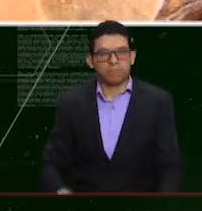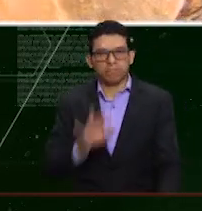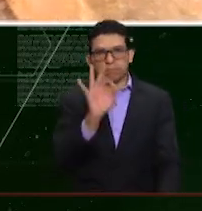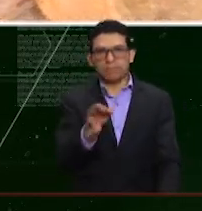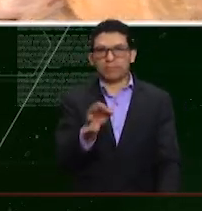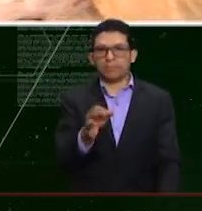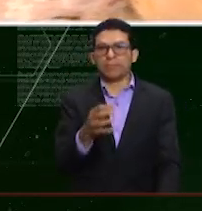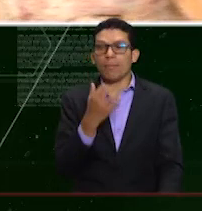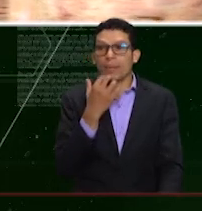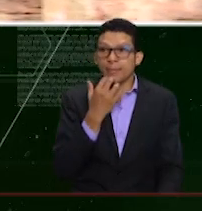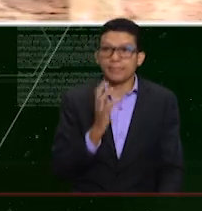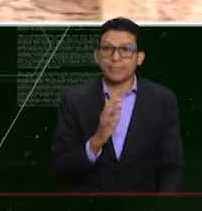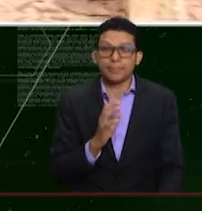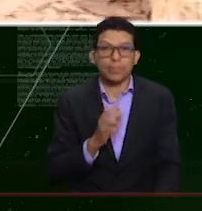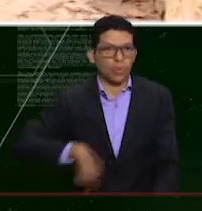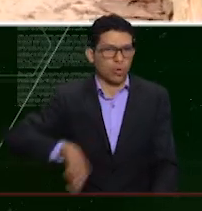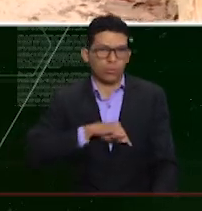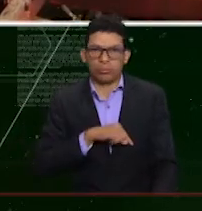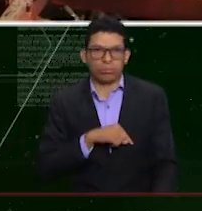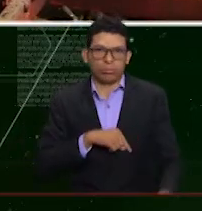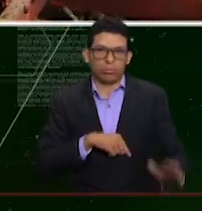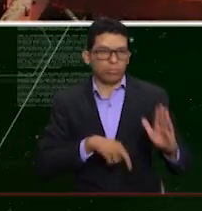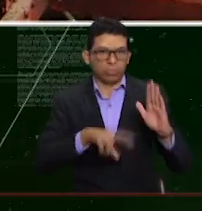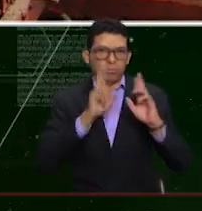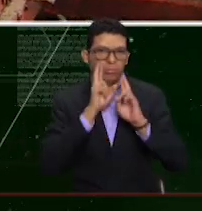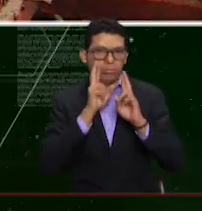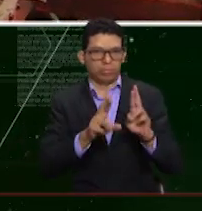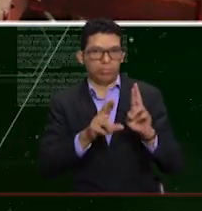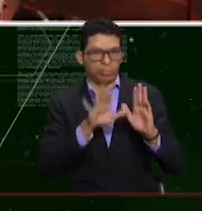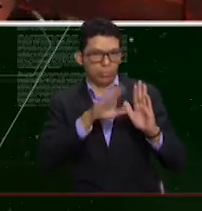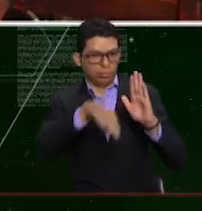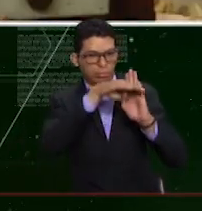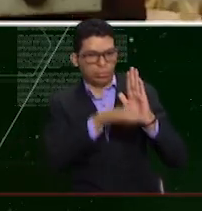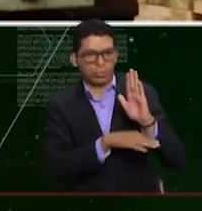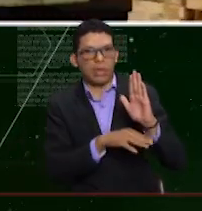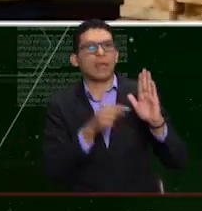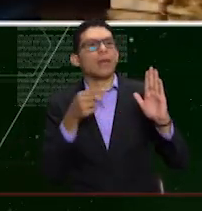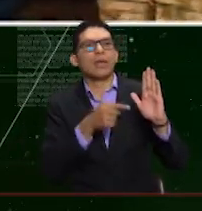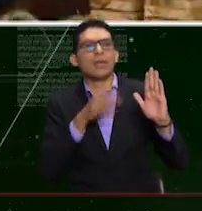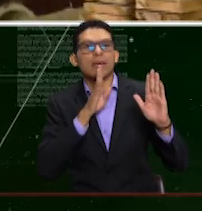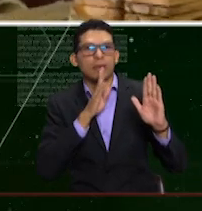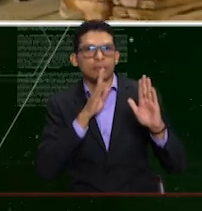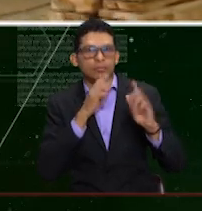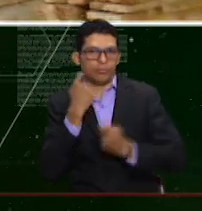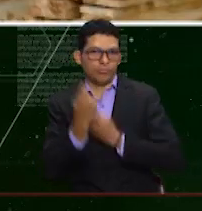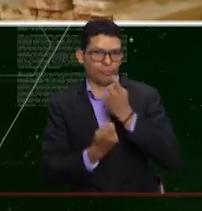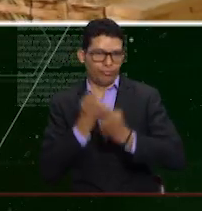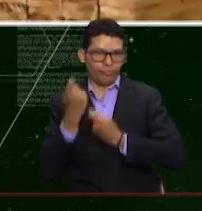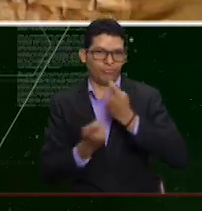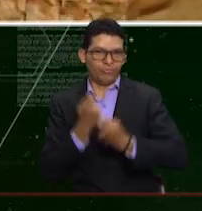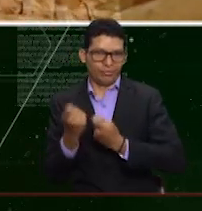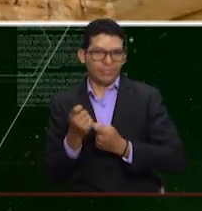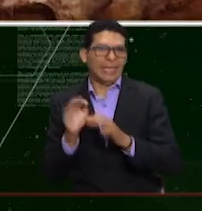Bueno, realmente le damos los reconocimientos a la legalidad forestal a los comercializadores, más no a